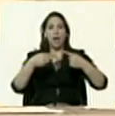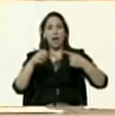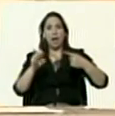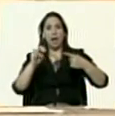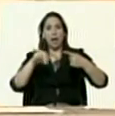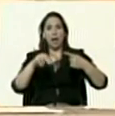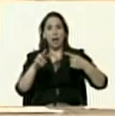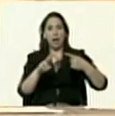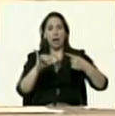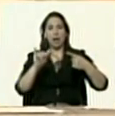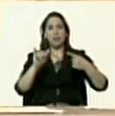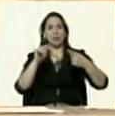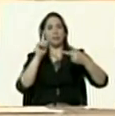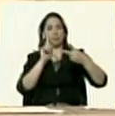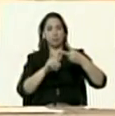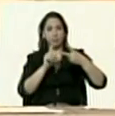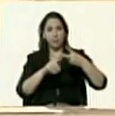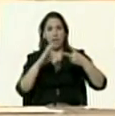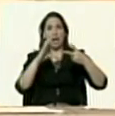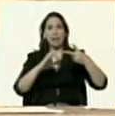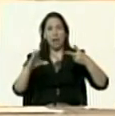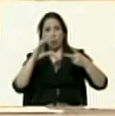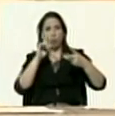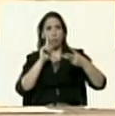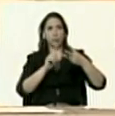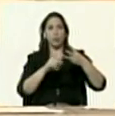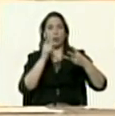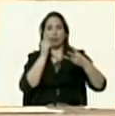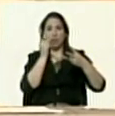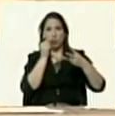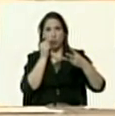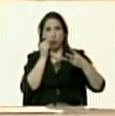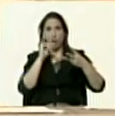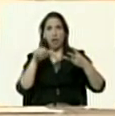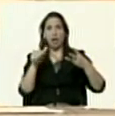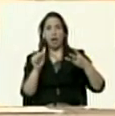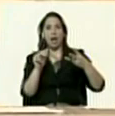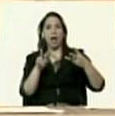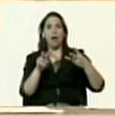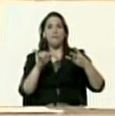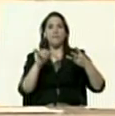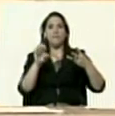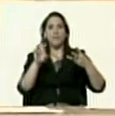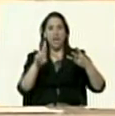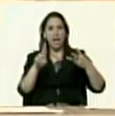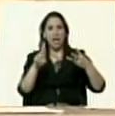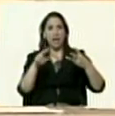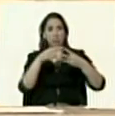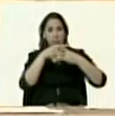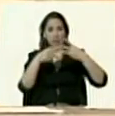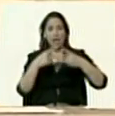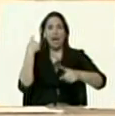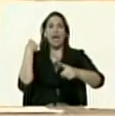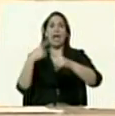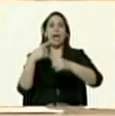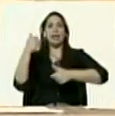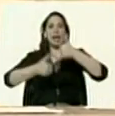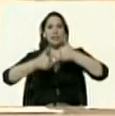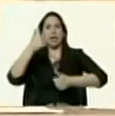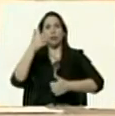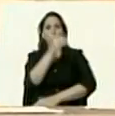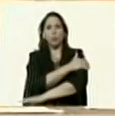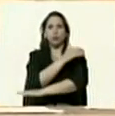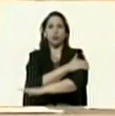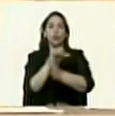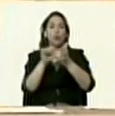señor Claudio Fermín y el señor Javier Bertucci. Son tres excandidatos de la oposición,